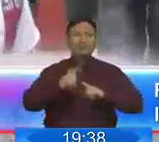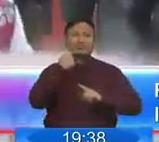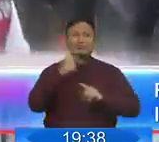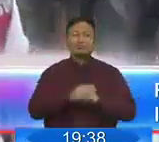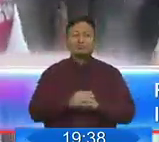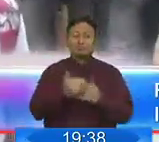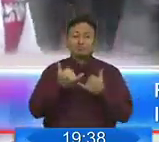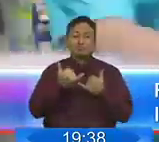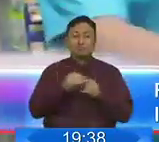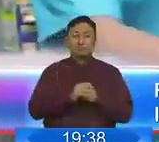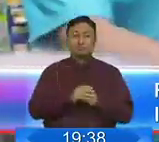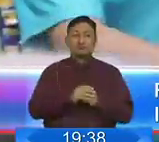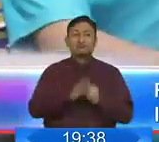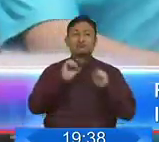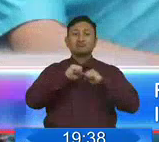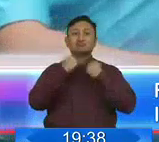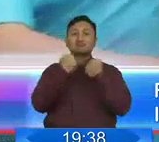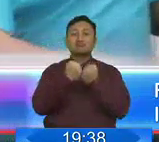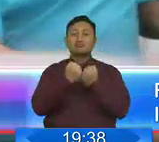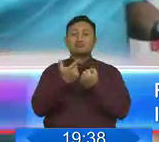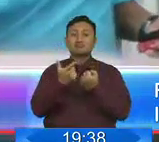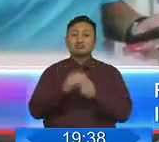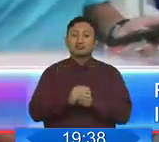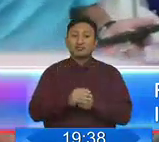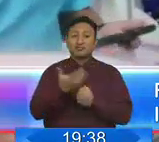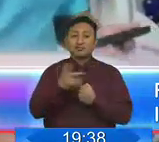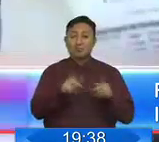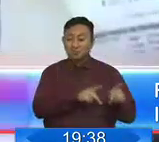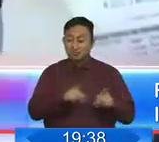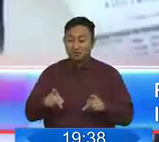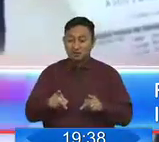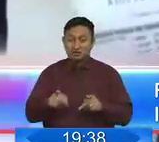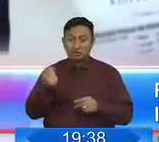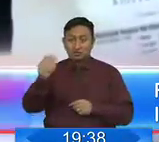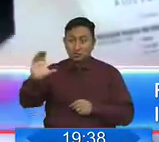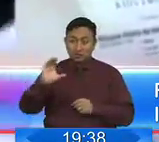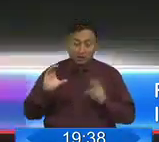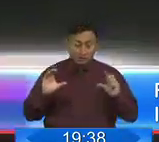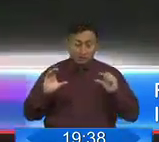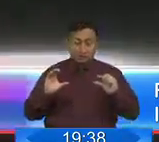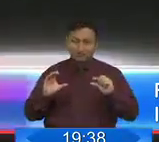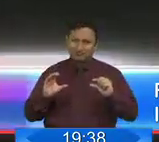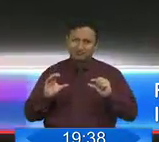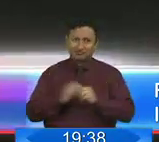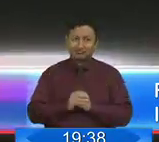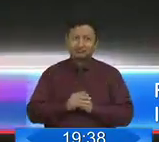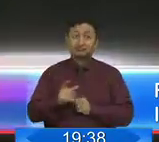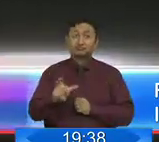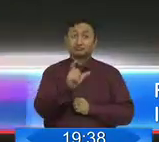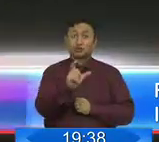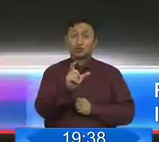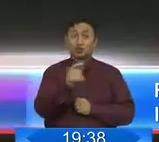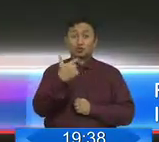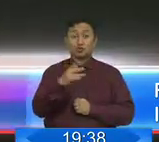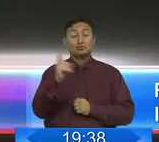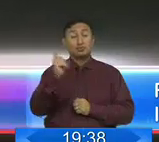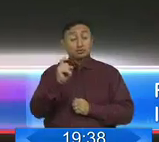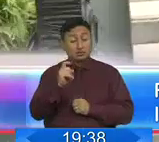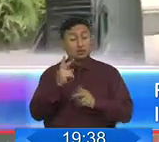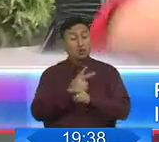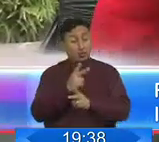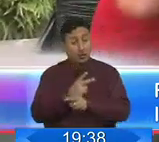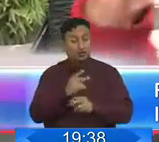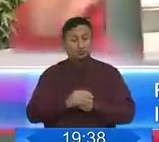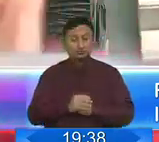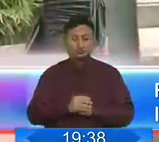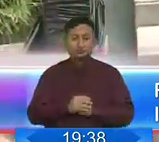de las costumbres de la sociedad ecuatoriana no está la planificación de ingresos y egresos, cuestión que con una tarjeta de crédito, afirma, se agrava. Entonces